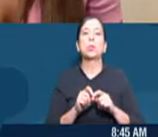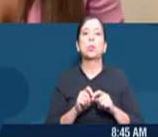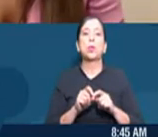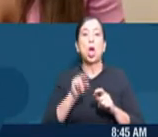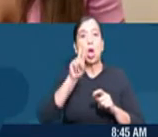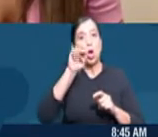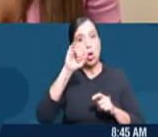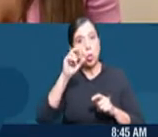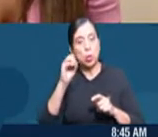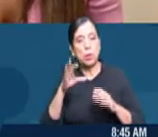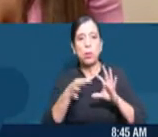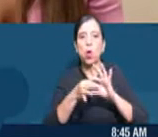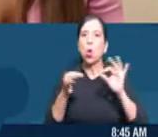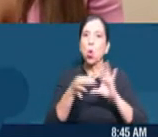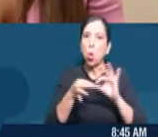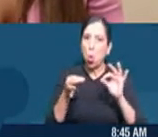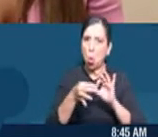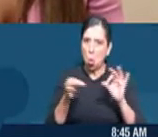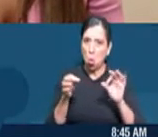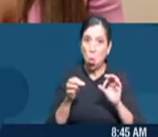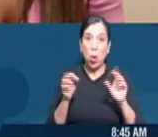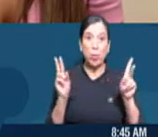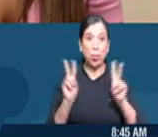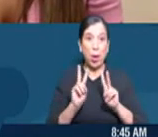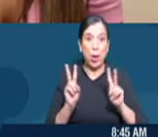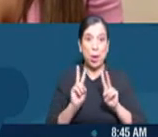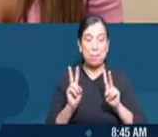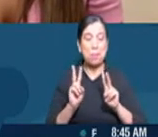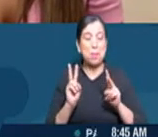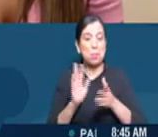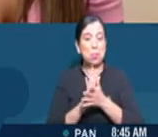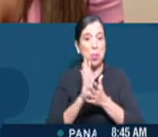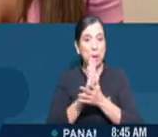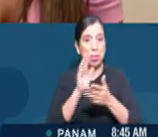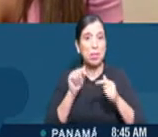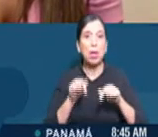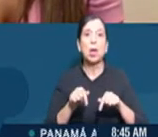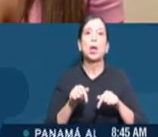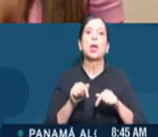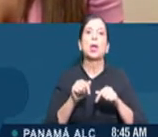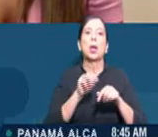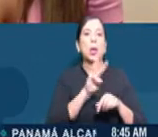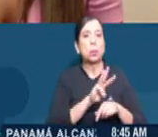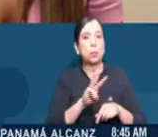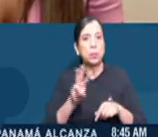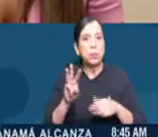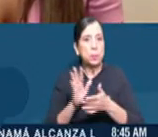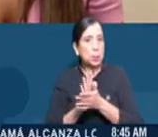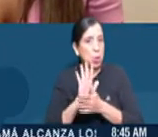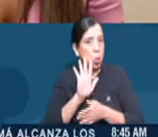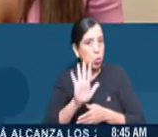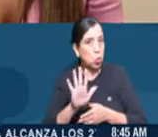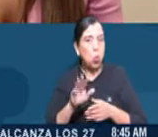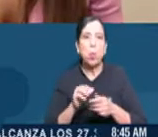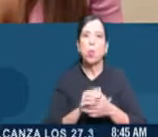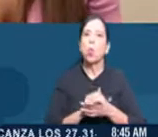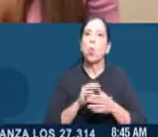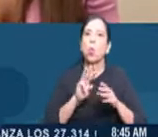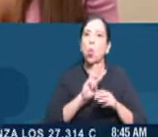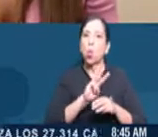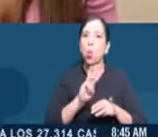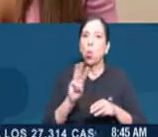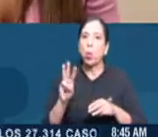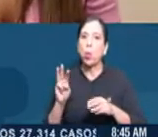hacia cuentos en vivo que ellos tienen en su página web. Así que en cada una de esas y también